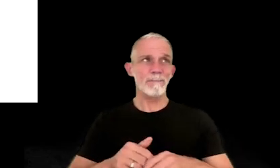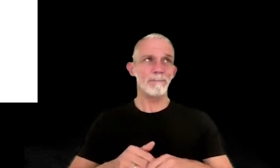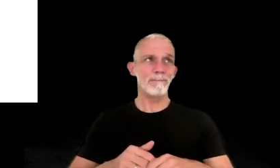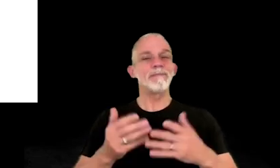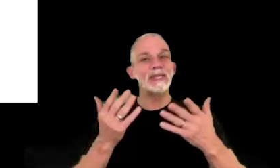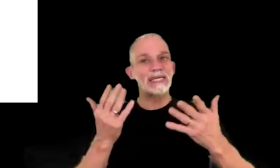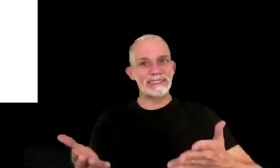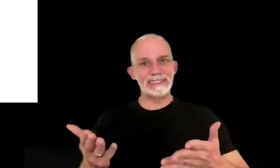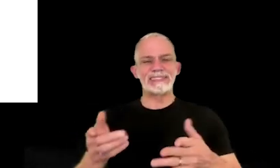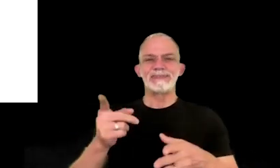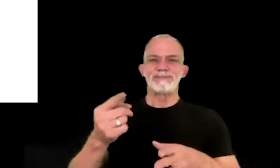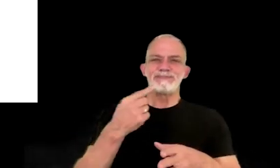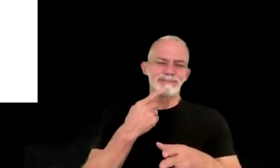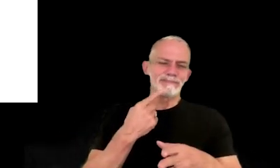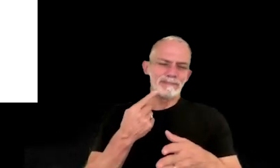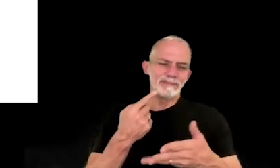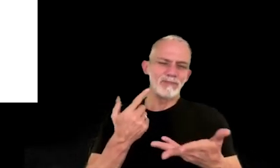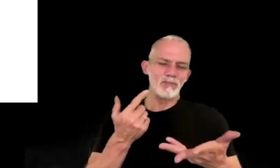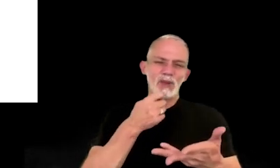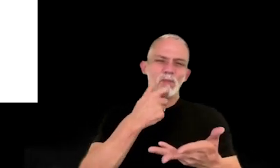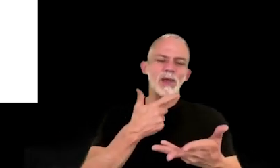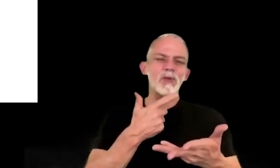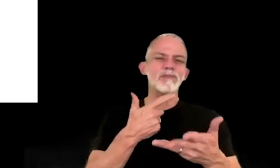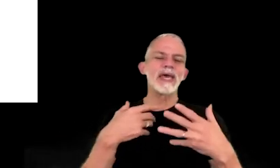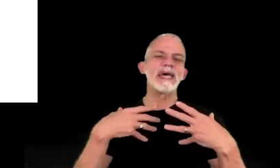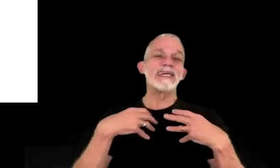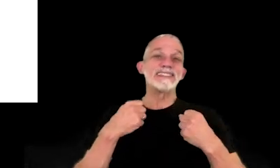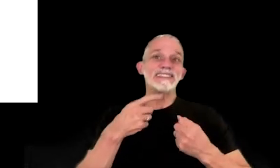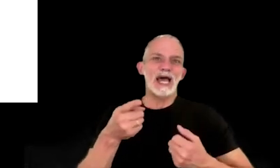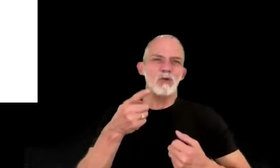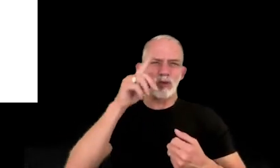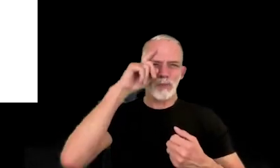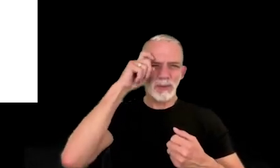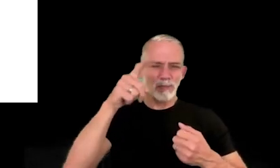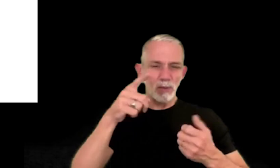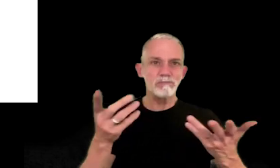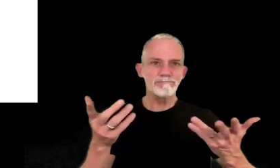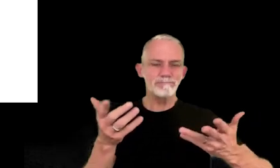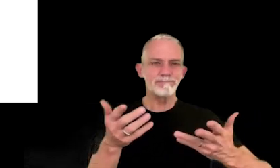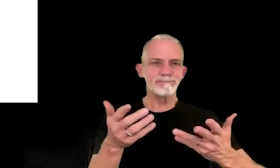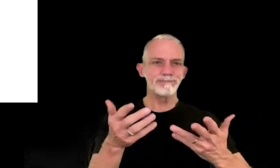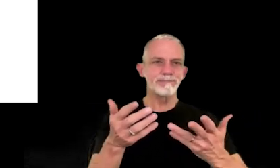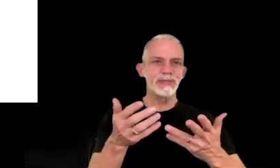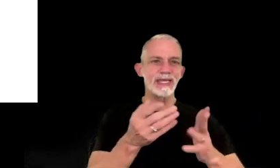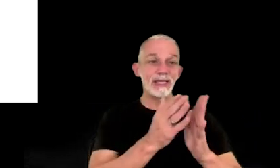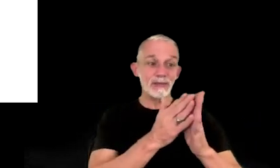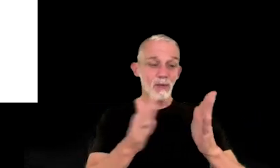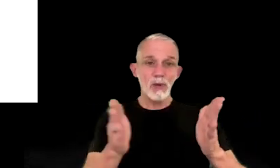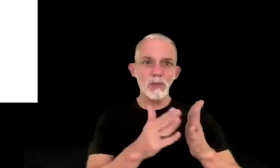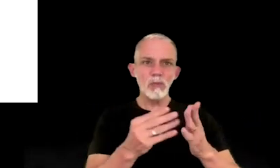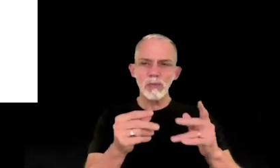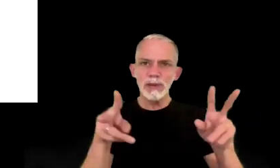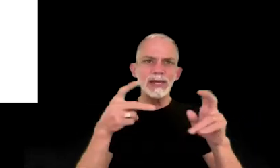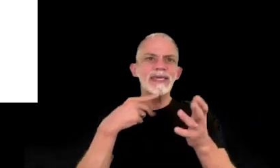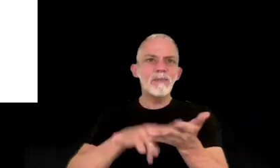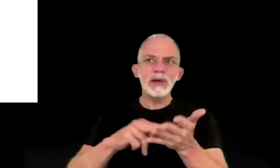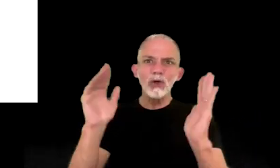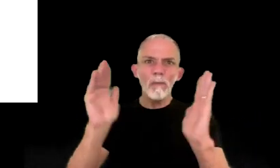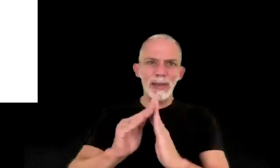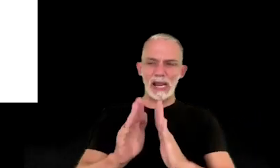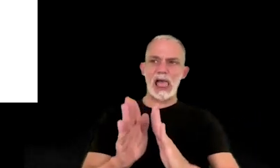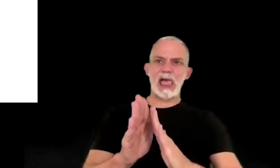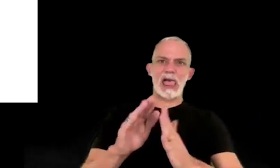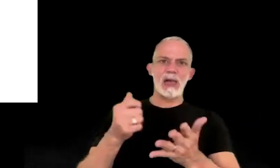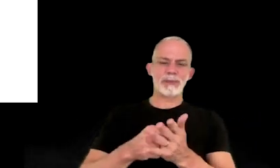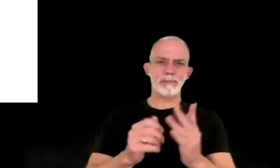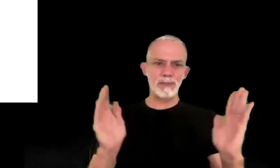Entonces ahí se dice que con el tema de salud se deja de percibir en el IVA tantos pesos que son tantos porcentuales de Producto Bruto Interno. Y